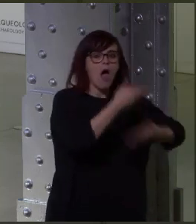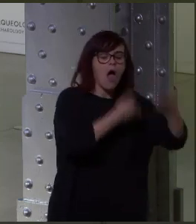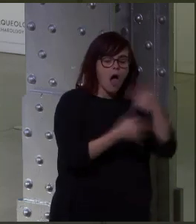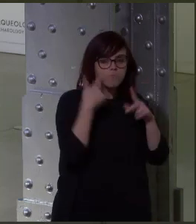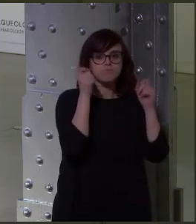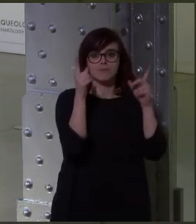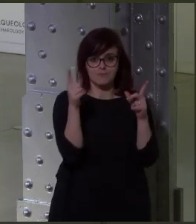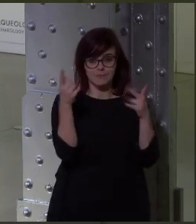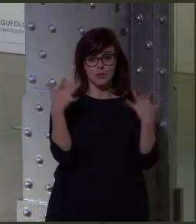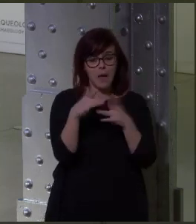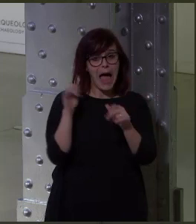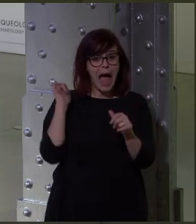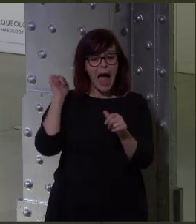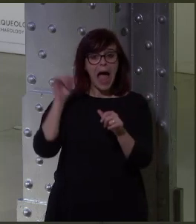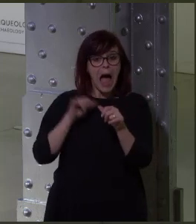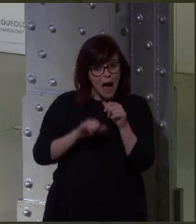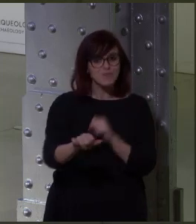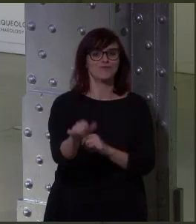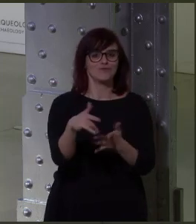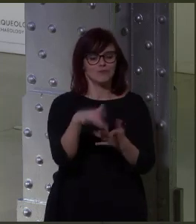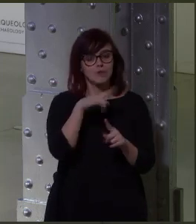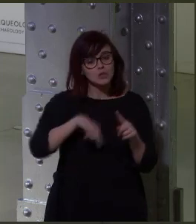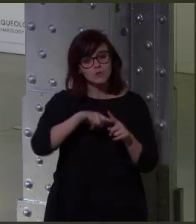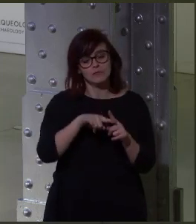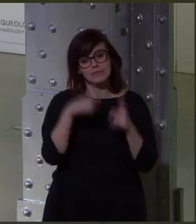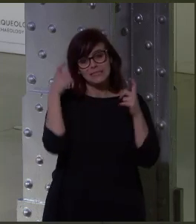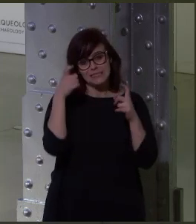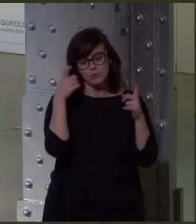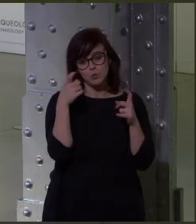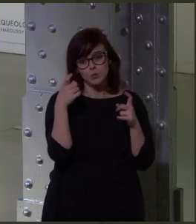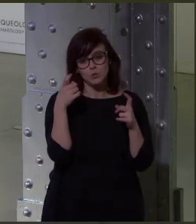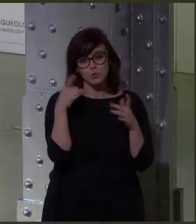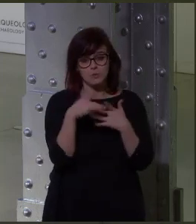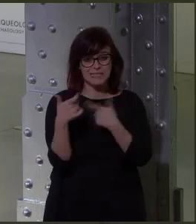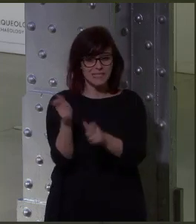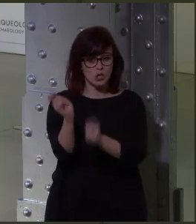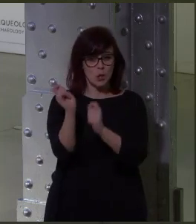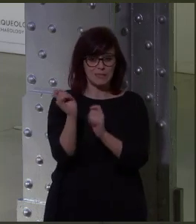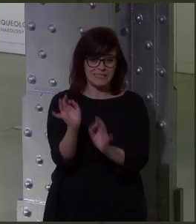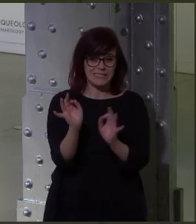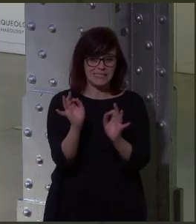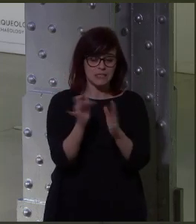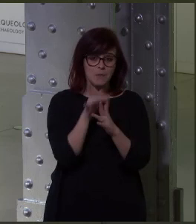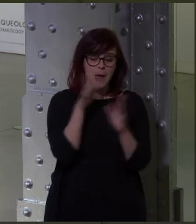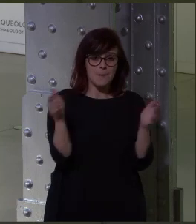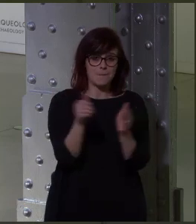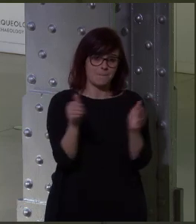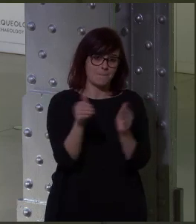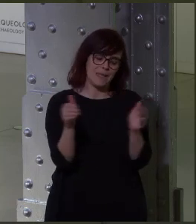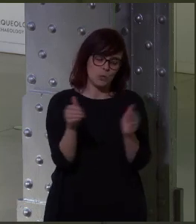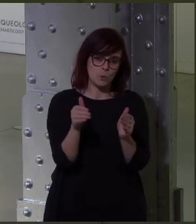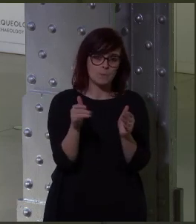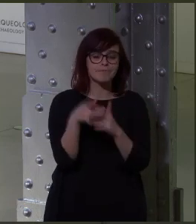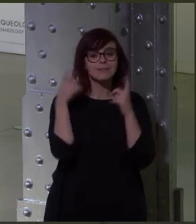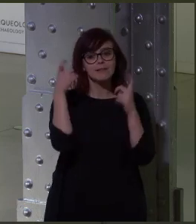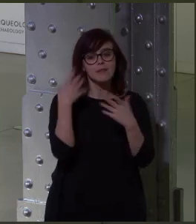Desde entonces tenemos una línea de trabajo, sobre todo con el sector pesquero de pequeña escala,